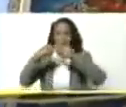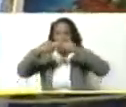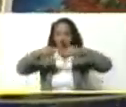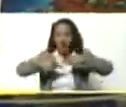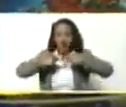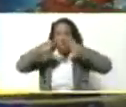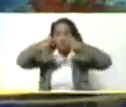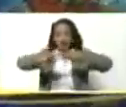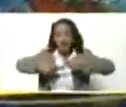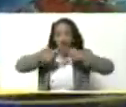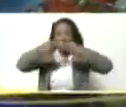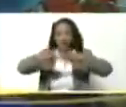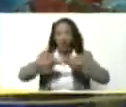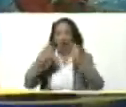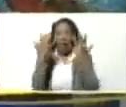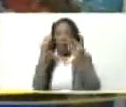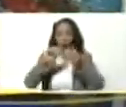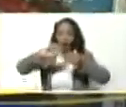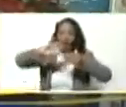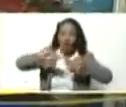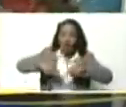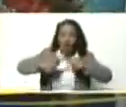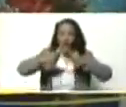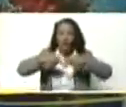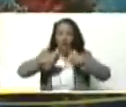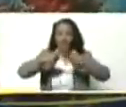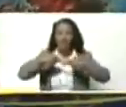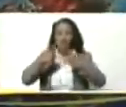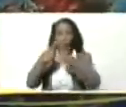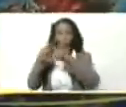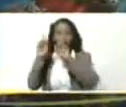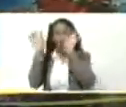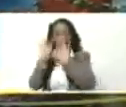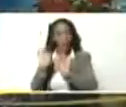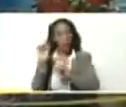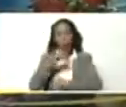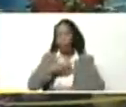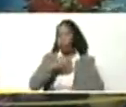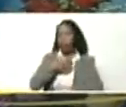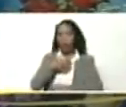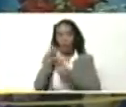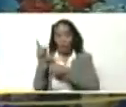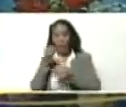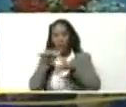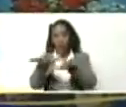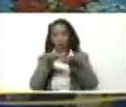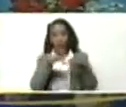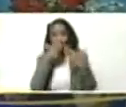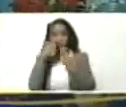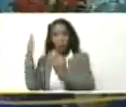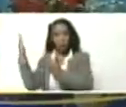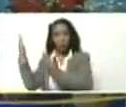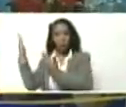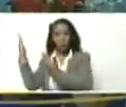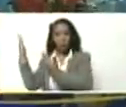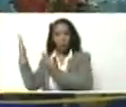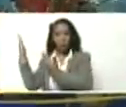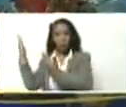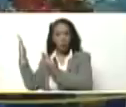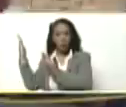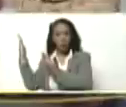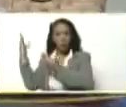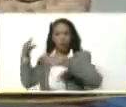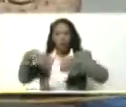mano. Tejida a mano, claro, no se puede tejer de otra forma. Ahí está una belleza, alfombras,